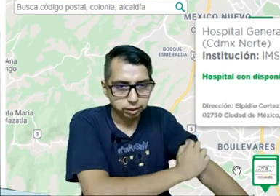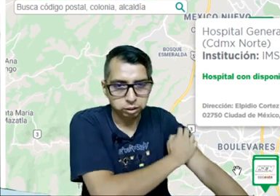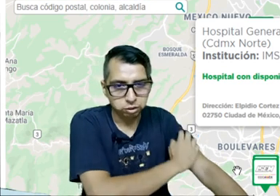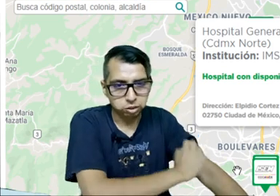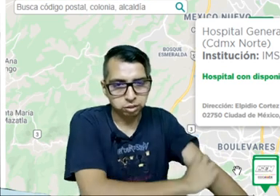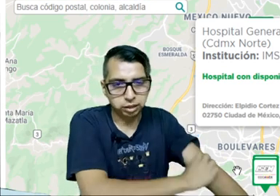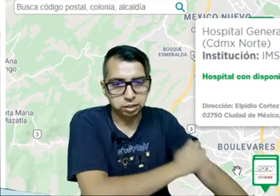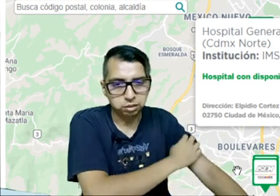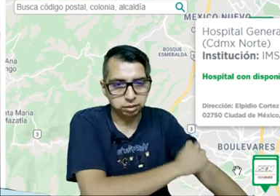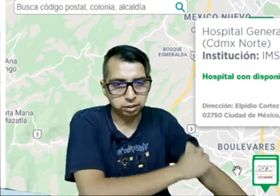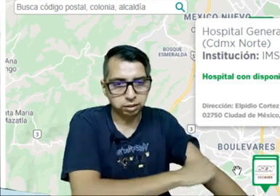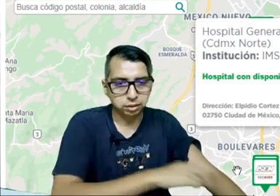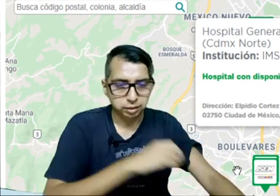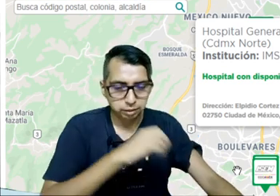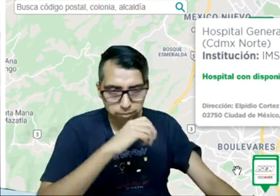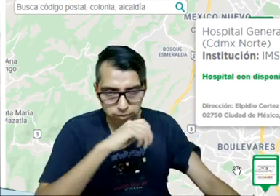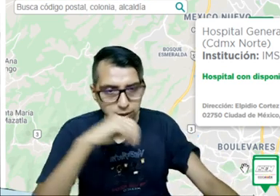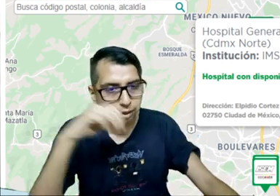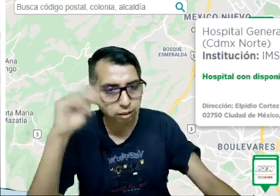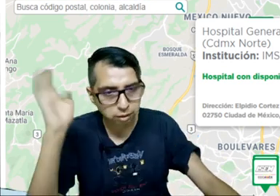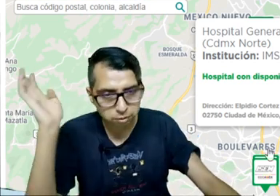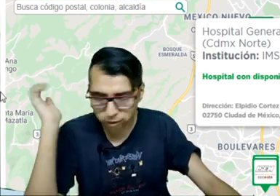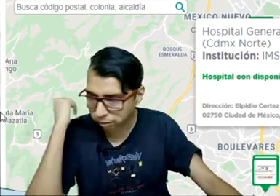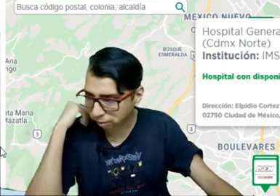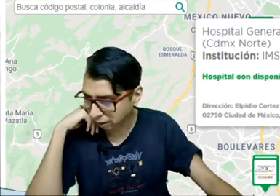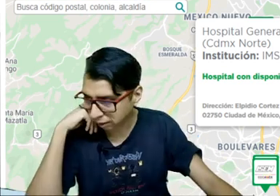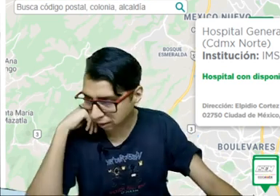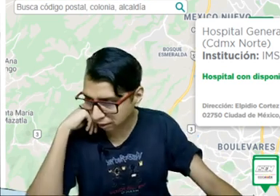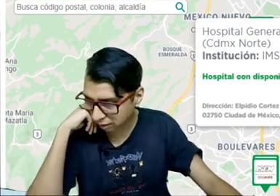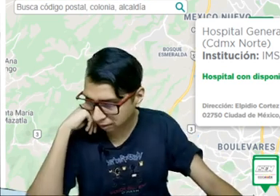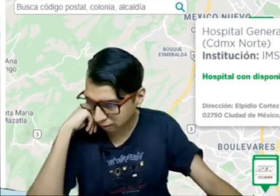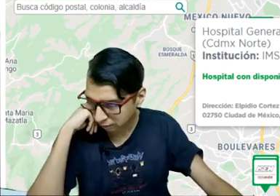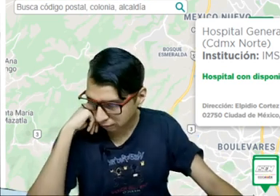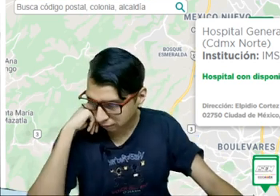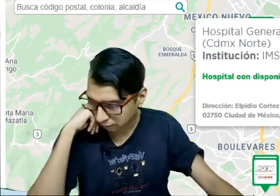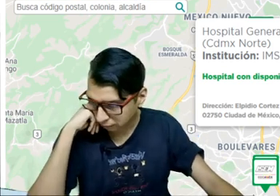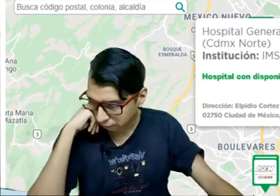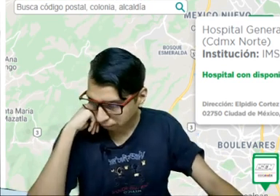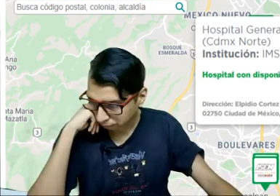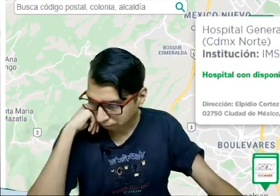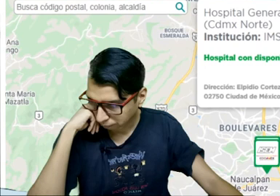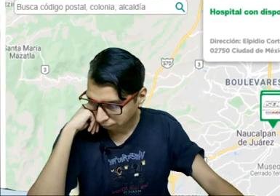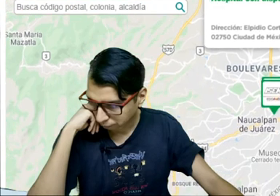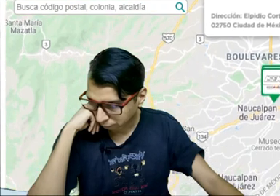48 de la zona norte tiene disponibilidad